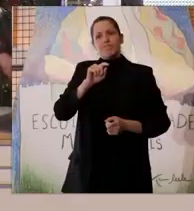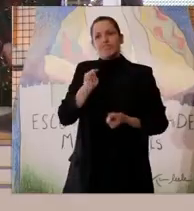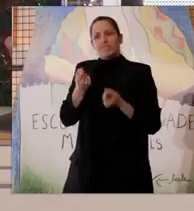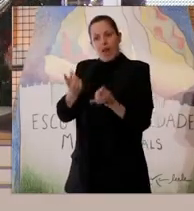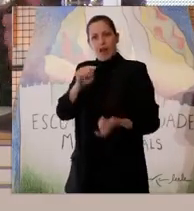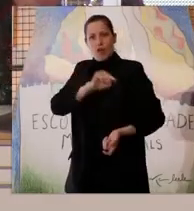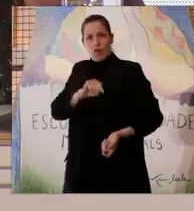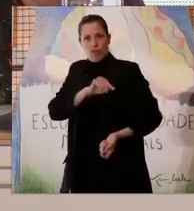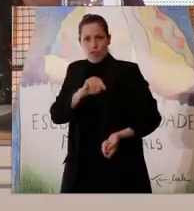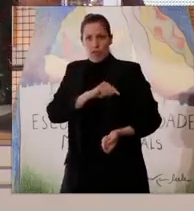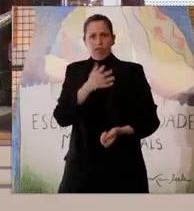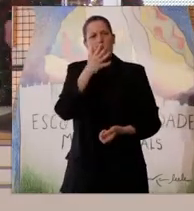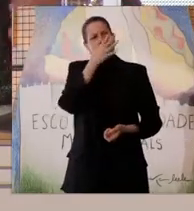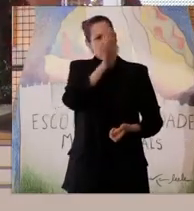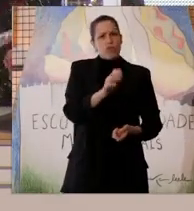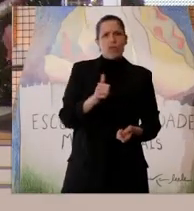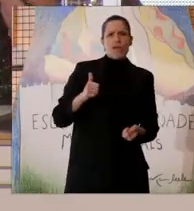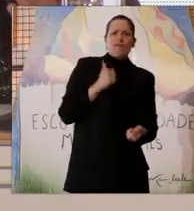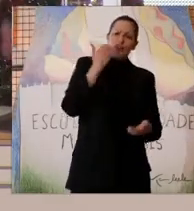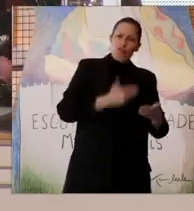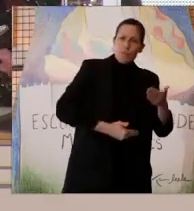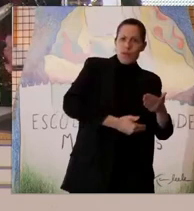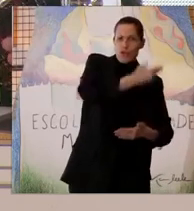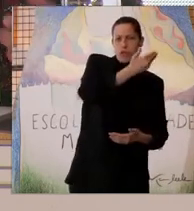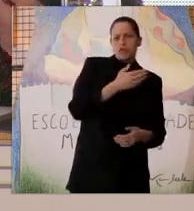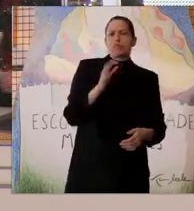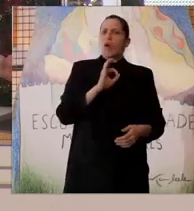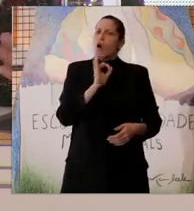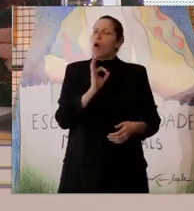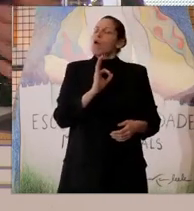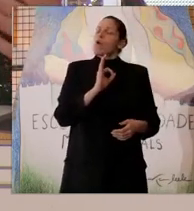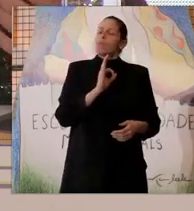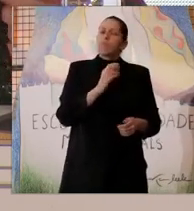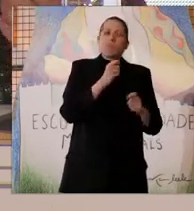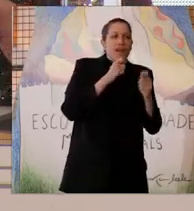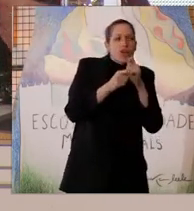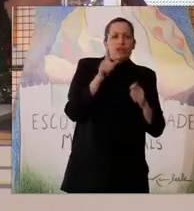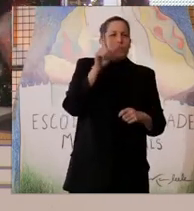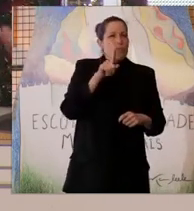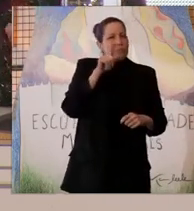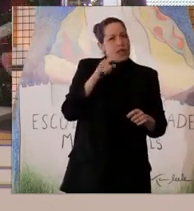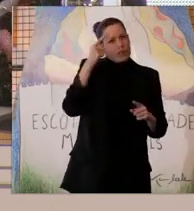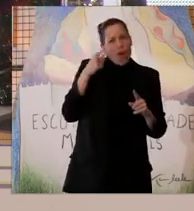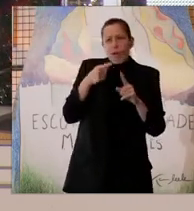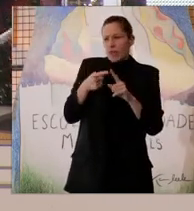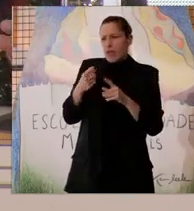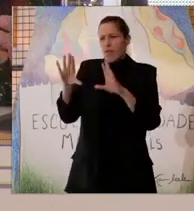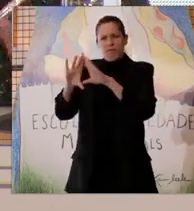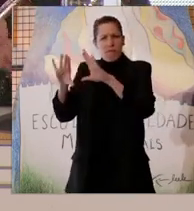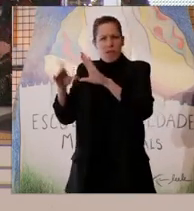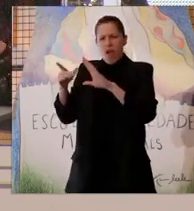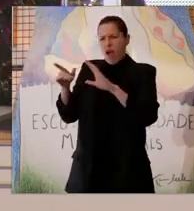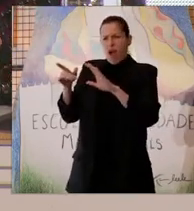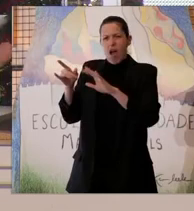es fundamental a periodismo que miente para demonizar al feminismo todo eso es fundamental porque porque